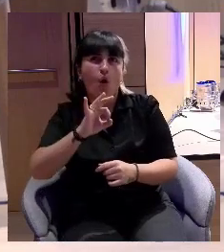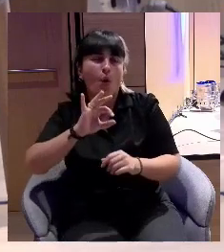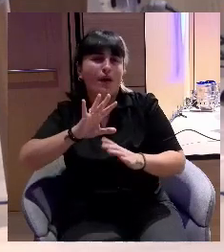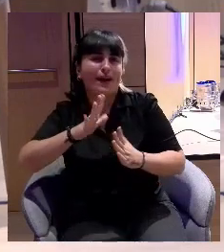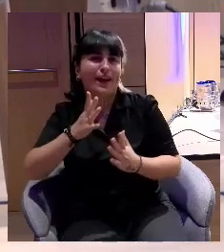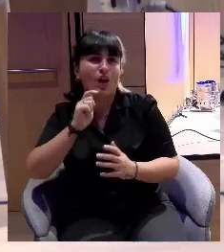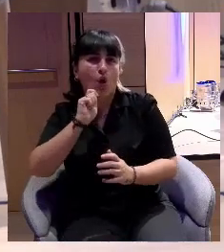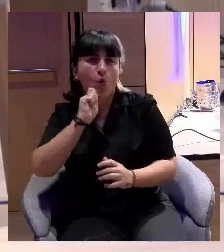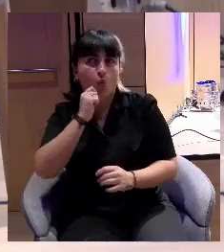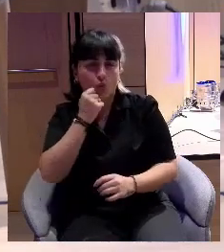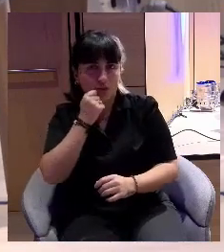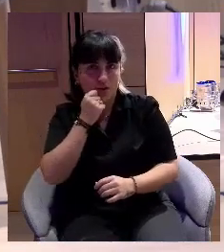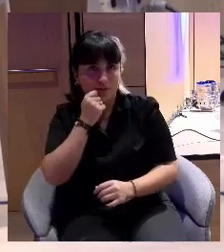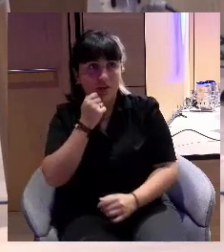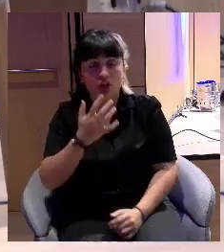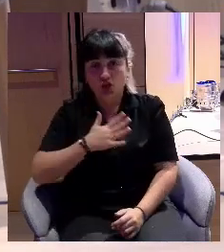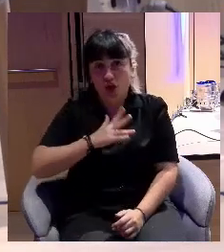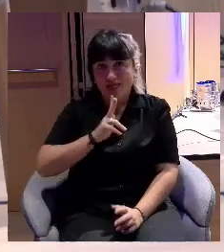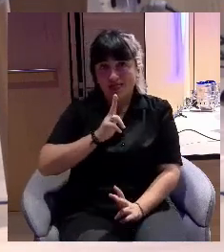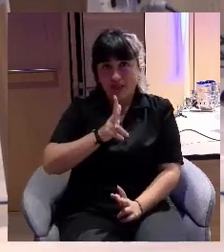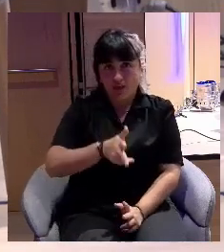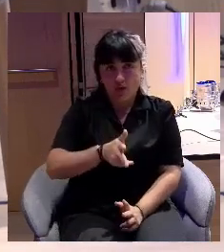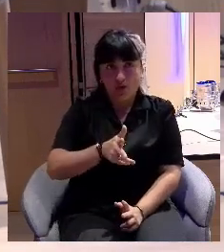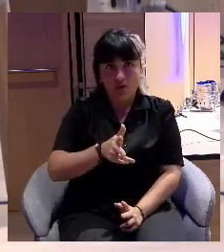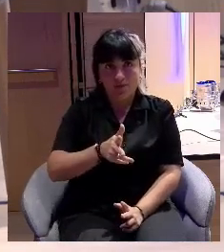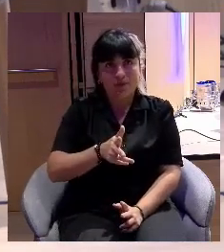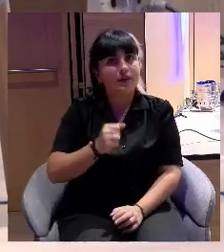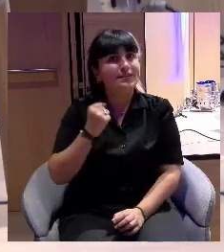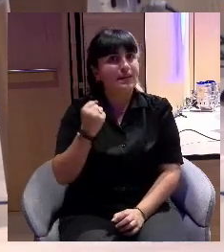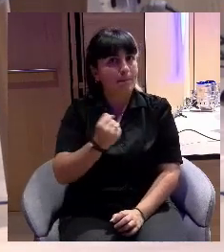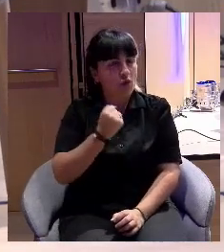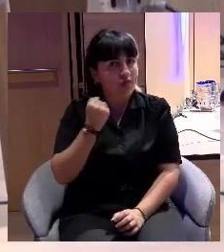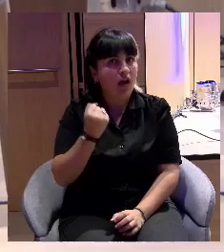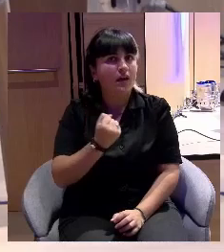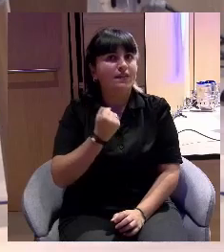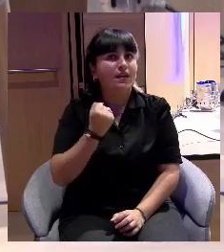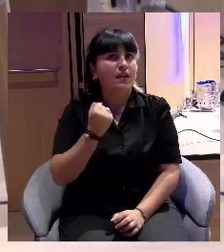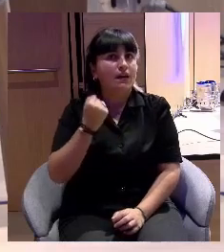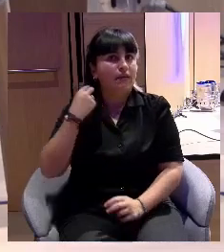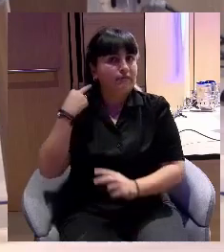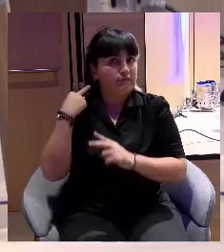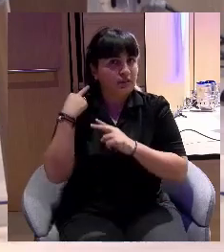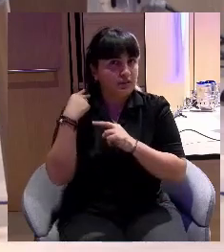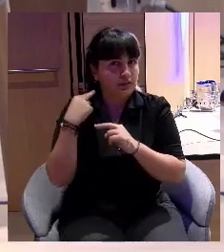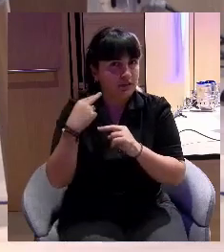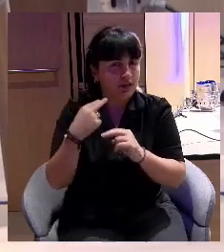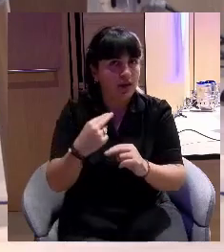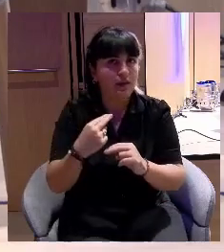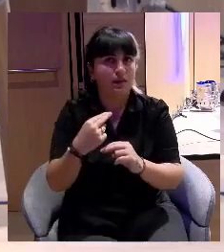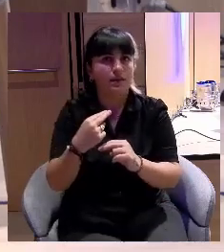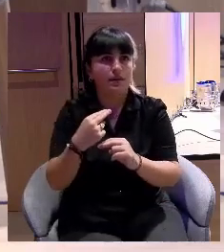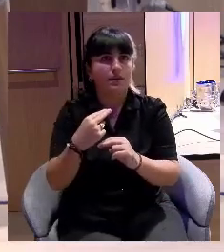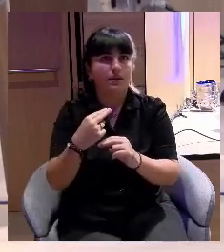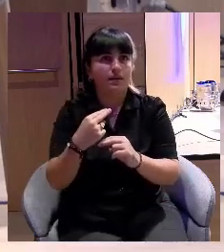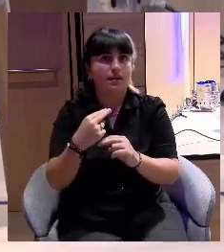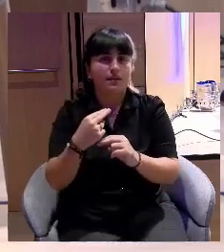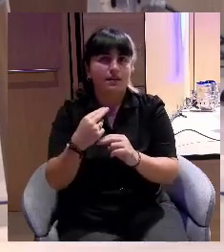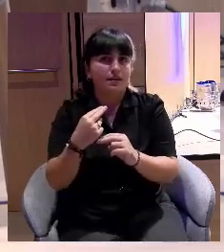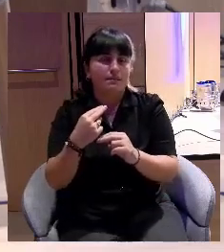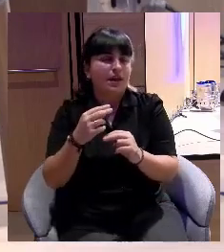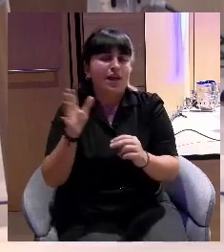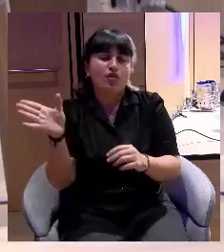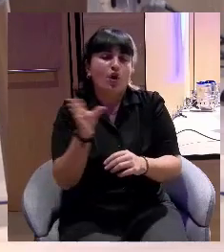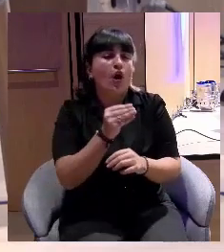Así como digo, por un lado, que la sostenibilidad creo que tiene que estar siempre como asociada a los objetivos que tengamos para cada etapa.